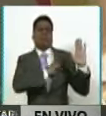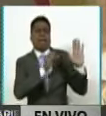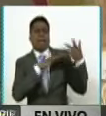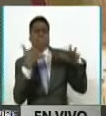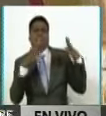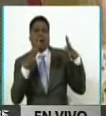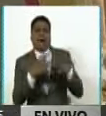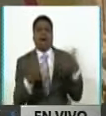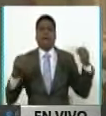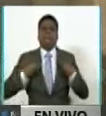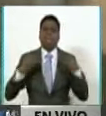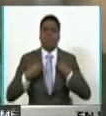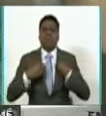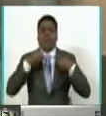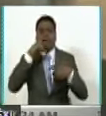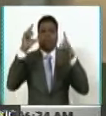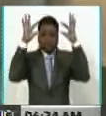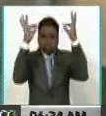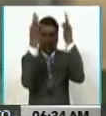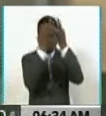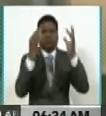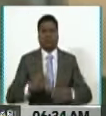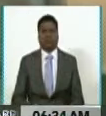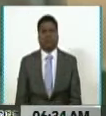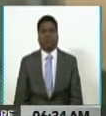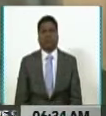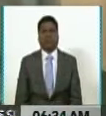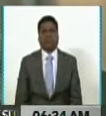¡Viva Ezequiel Zamora!